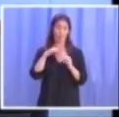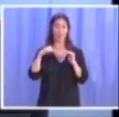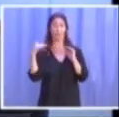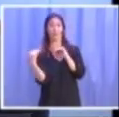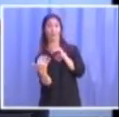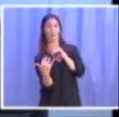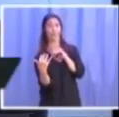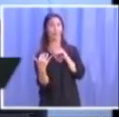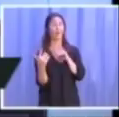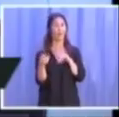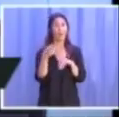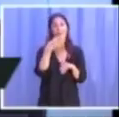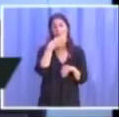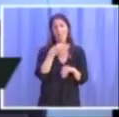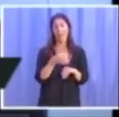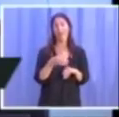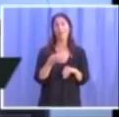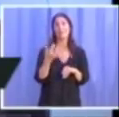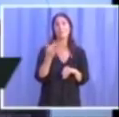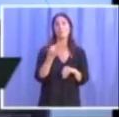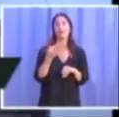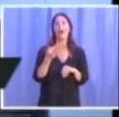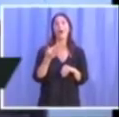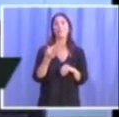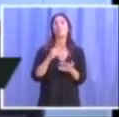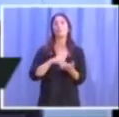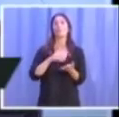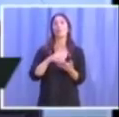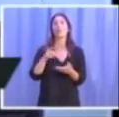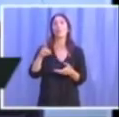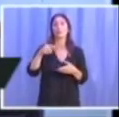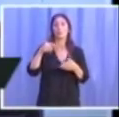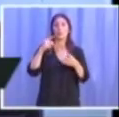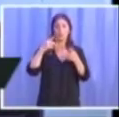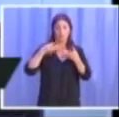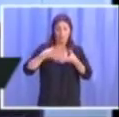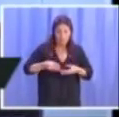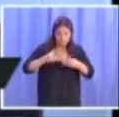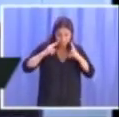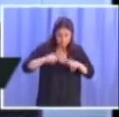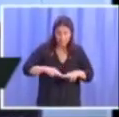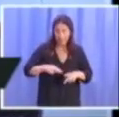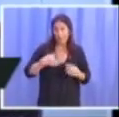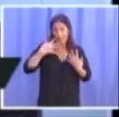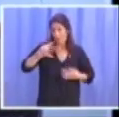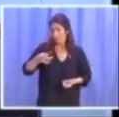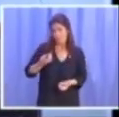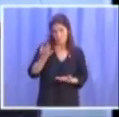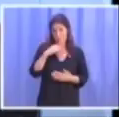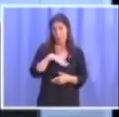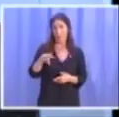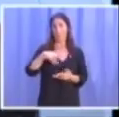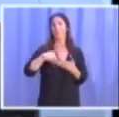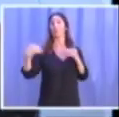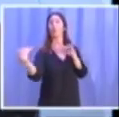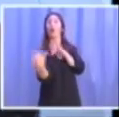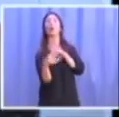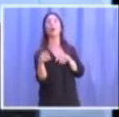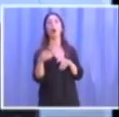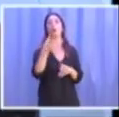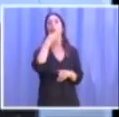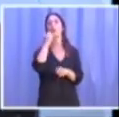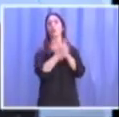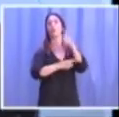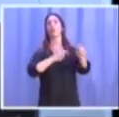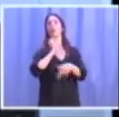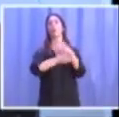desde la distancia, o a veces sin saber de la realidad, intentar dar fórmulas mágicas.